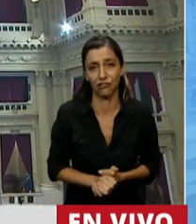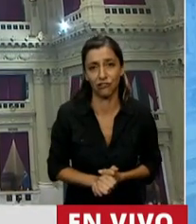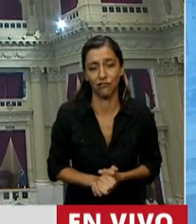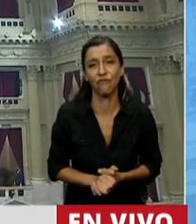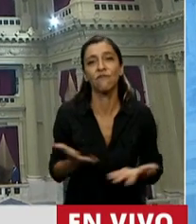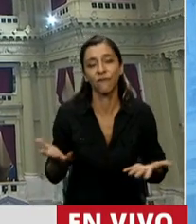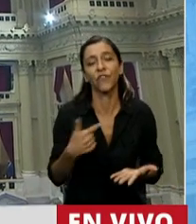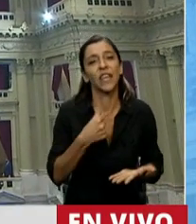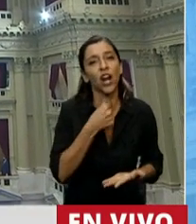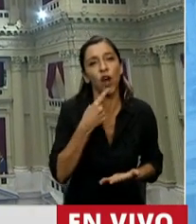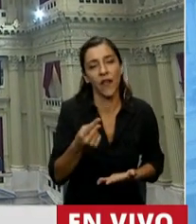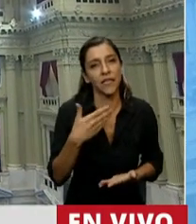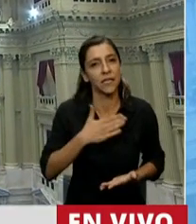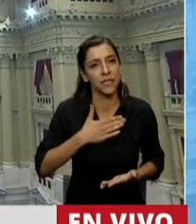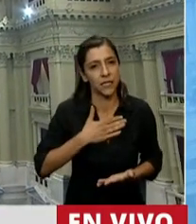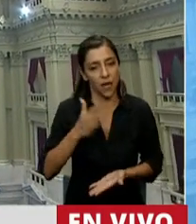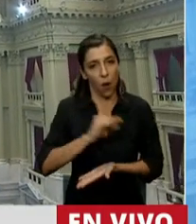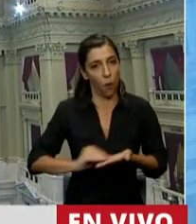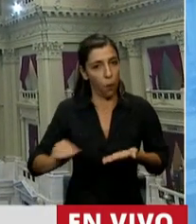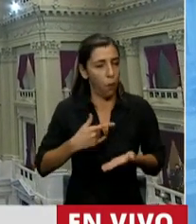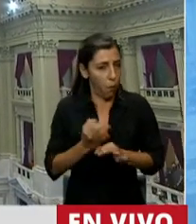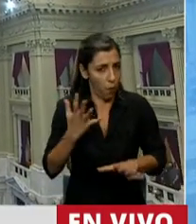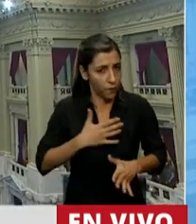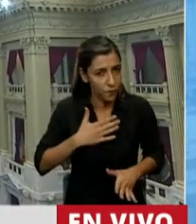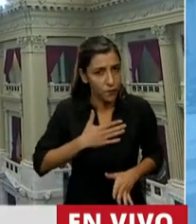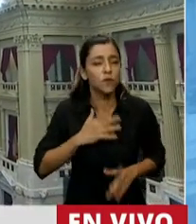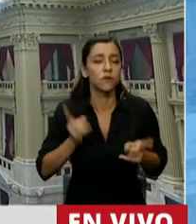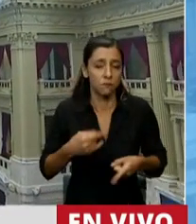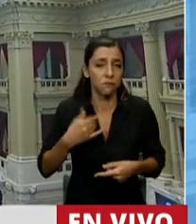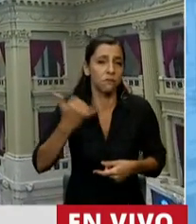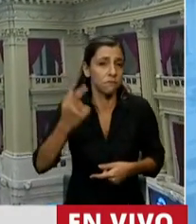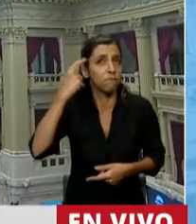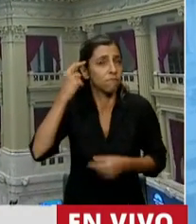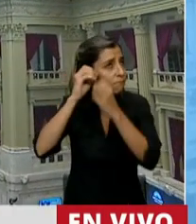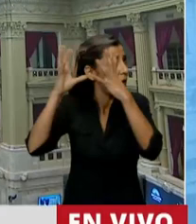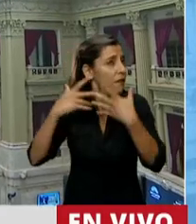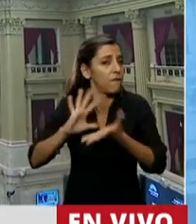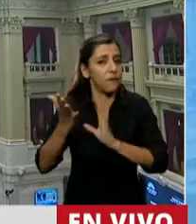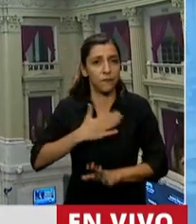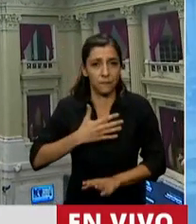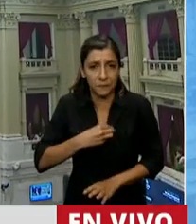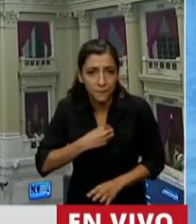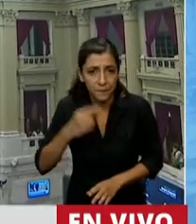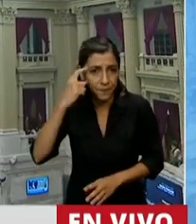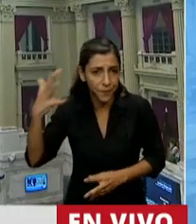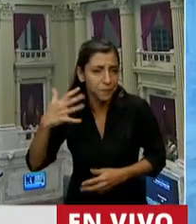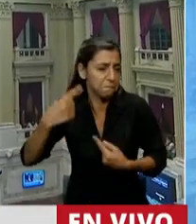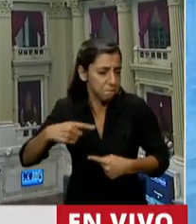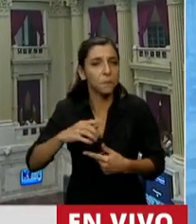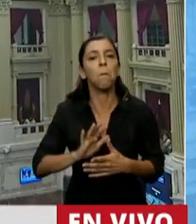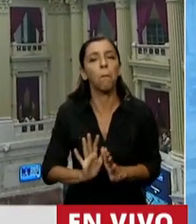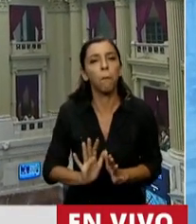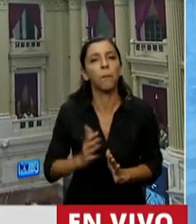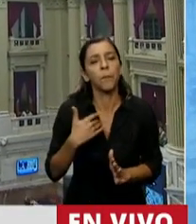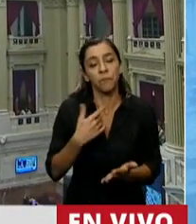formación de abogados más allá de las cuestiones filosófica de ética moral o religiosa que pueda tener cada uno yo después